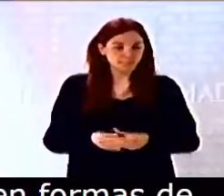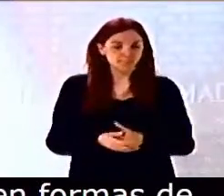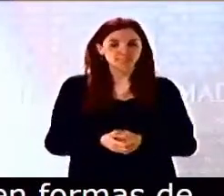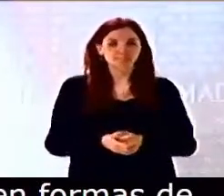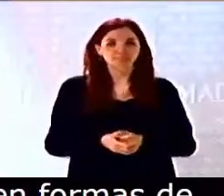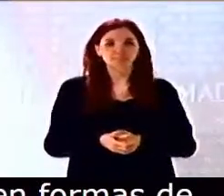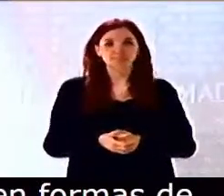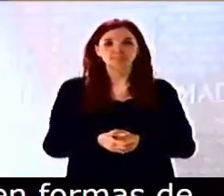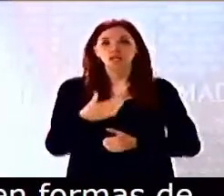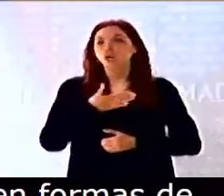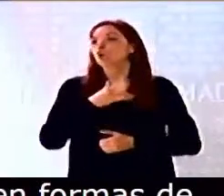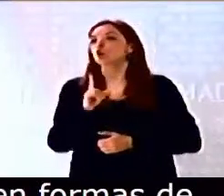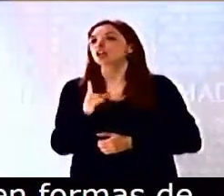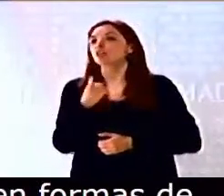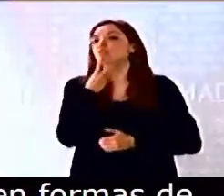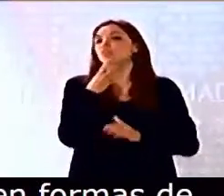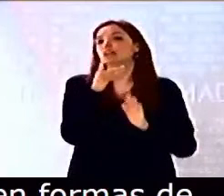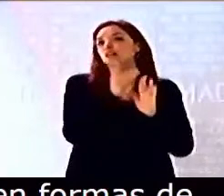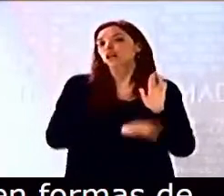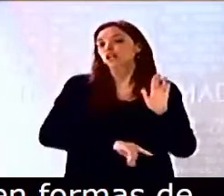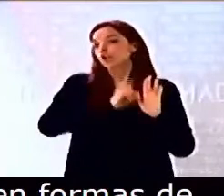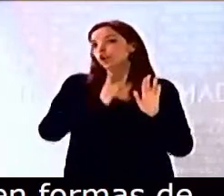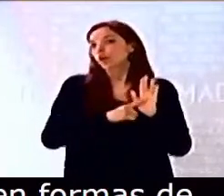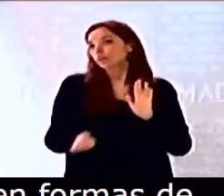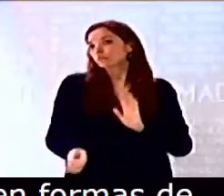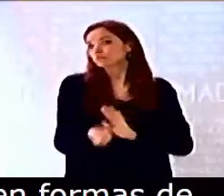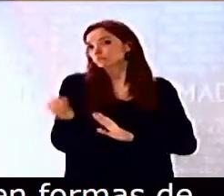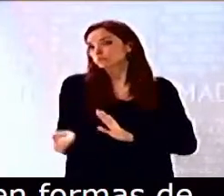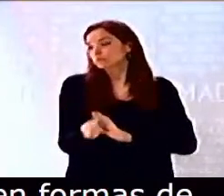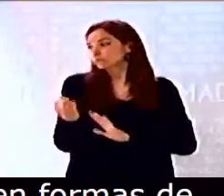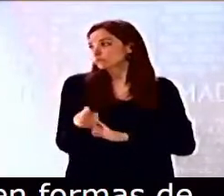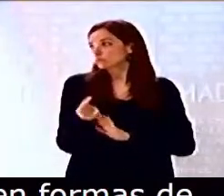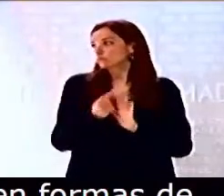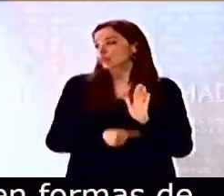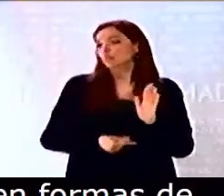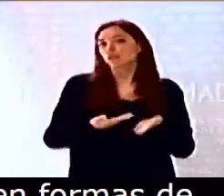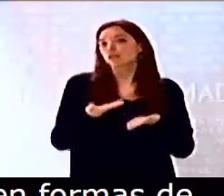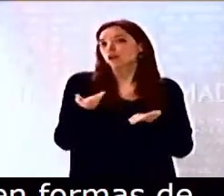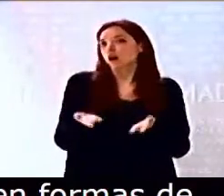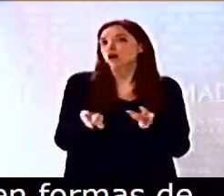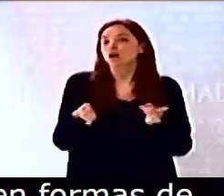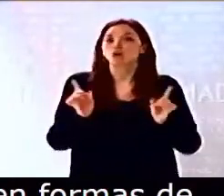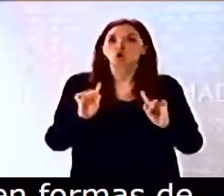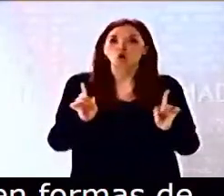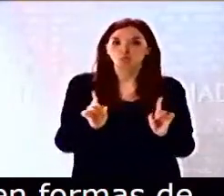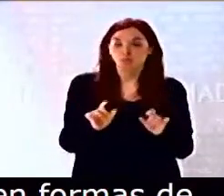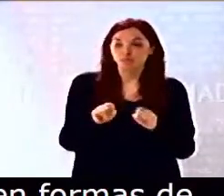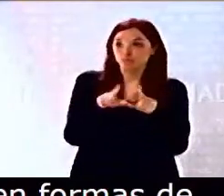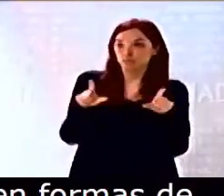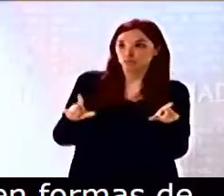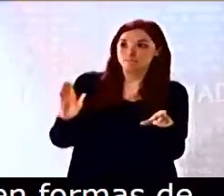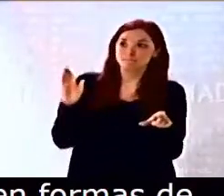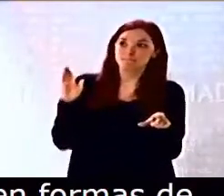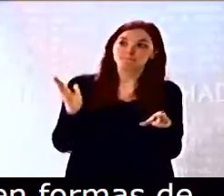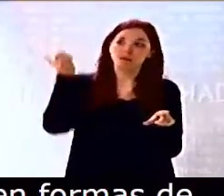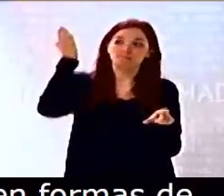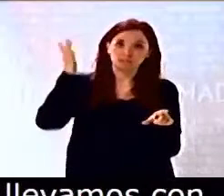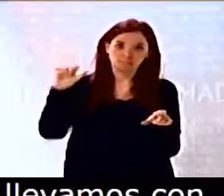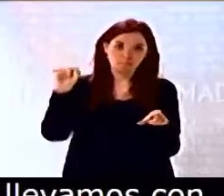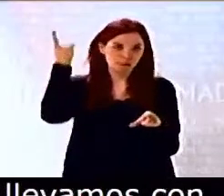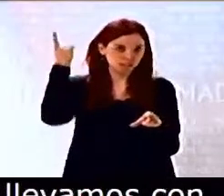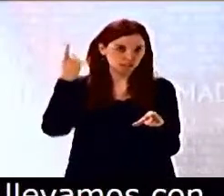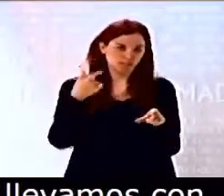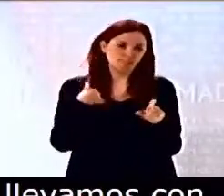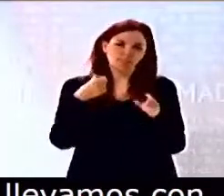No le quiero citar aquí los decretos leyes que llevamos con medidas de ayudas a los sectores más perjudicados en esta